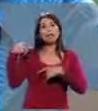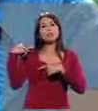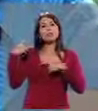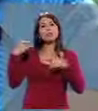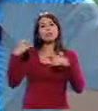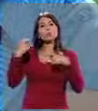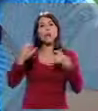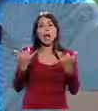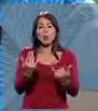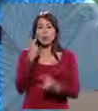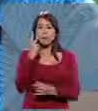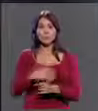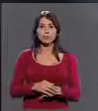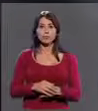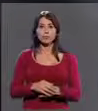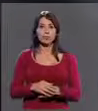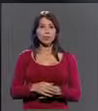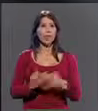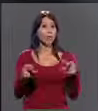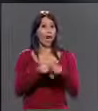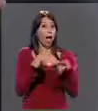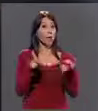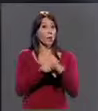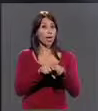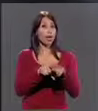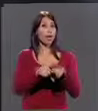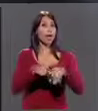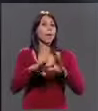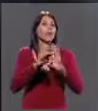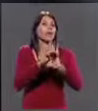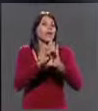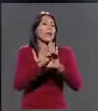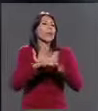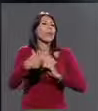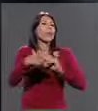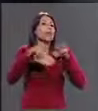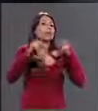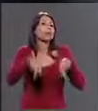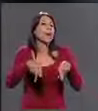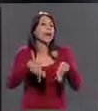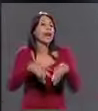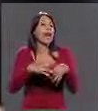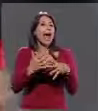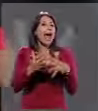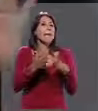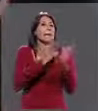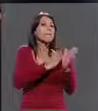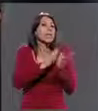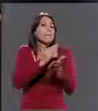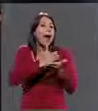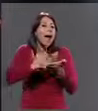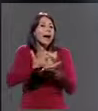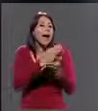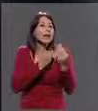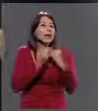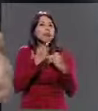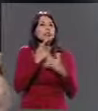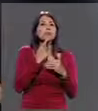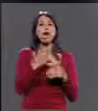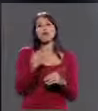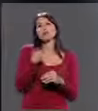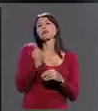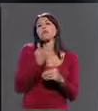en día en lavadora de la preparación también cae uno la trampa porque de repente Es que yo solo como vegetales pero le